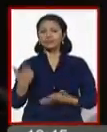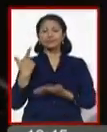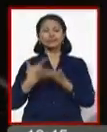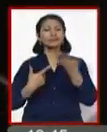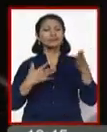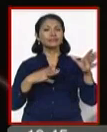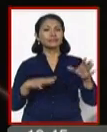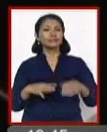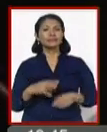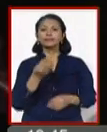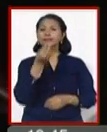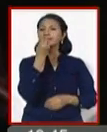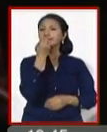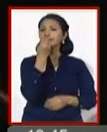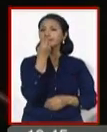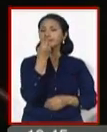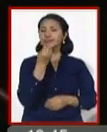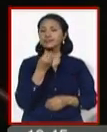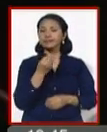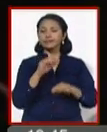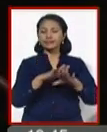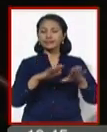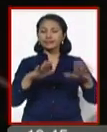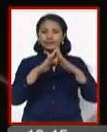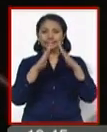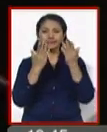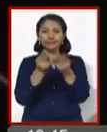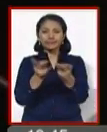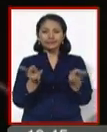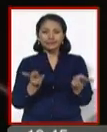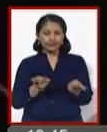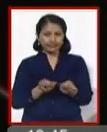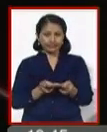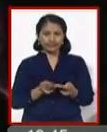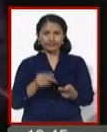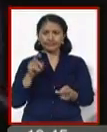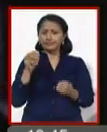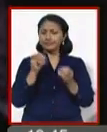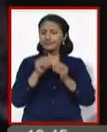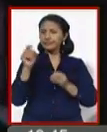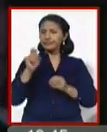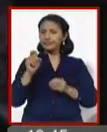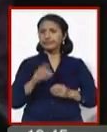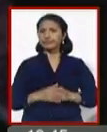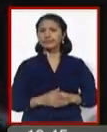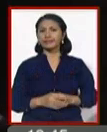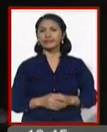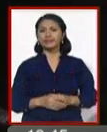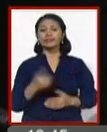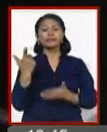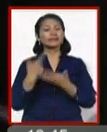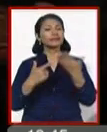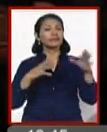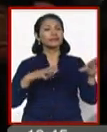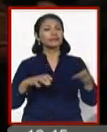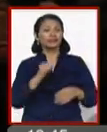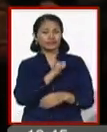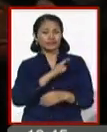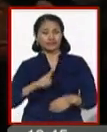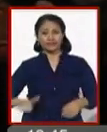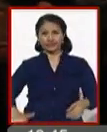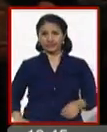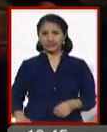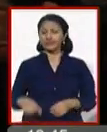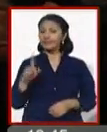poder darle desayuno a los chicos en la provincia, los que más lo necesitan? ¿Qué hacer con esos alcaldes